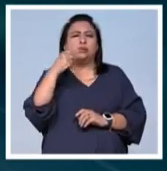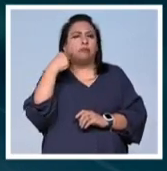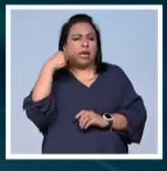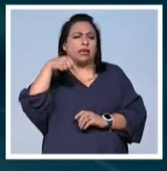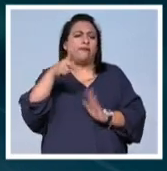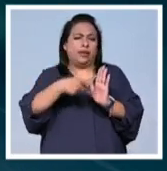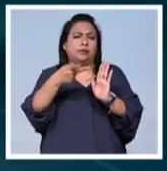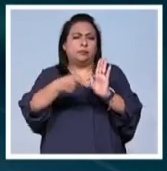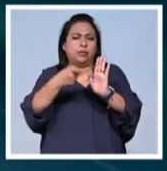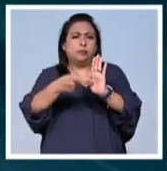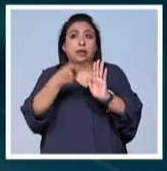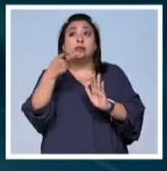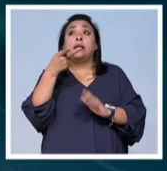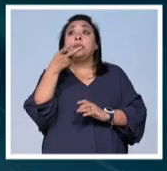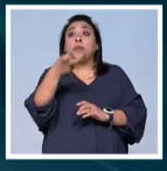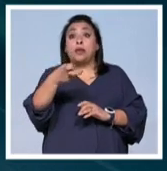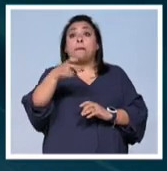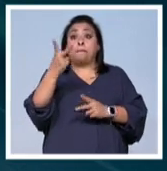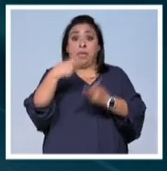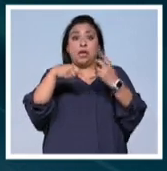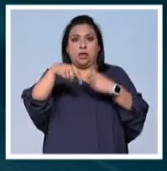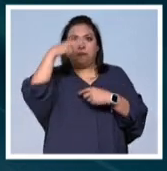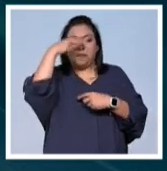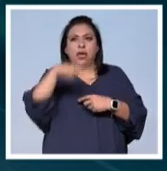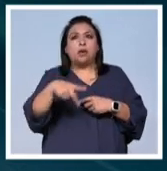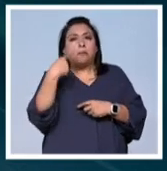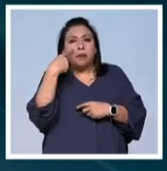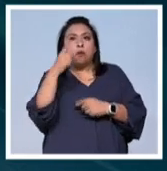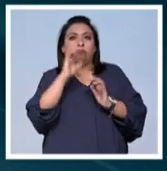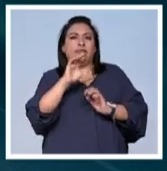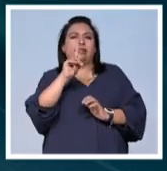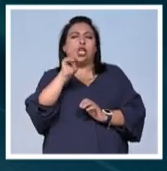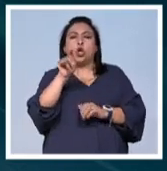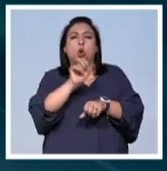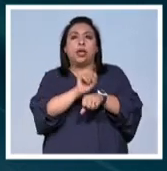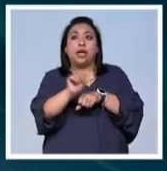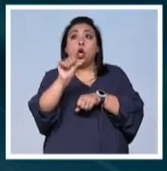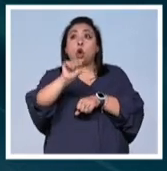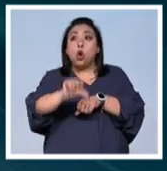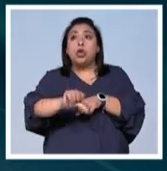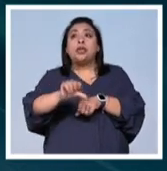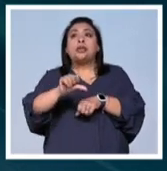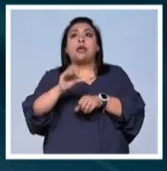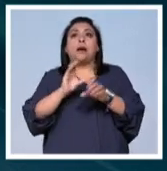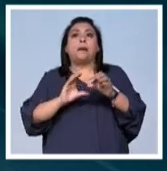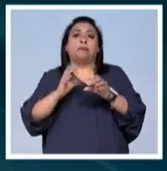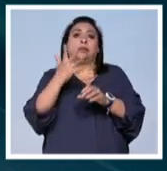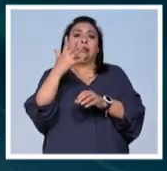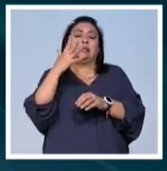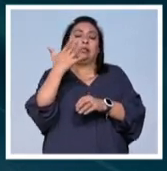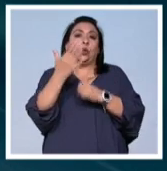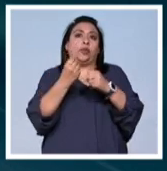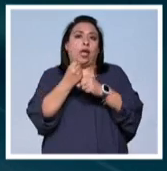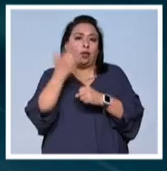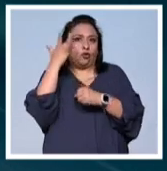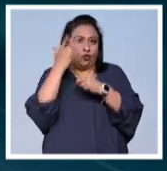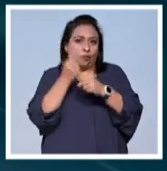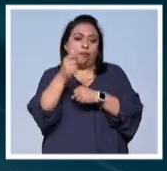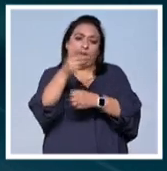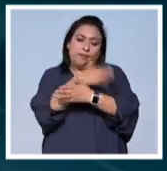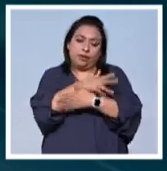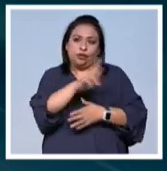hemos escuchado aquí en varias ocasiones Yo he estado en nuestro país es un referente un tenor ligero que hoy llega a quinto piso 50 años y un